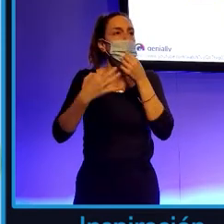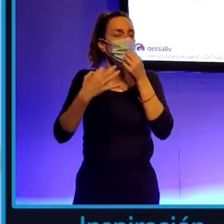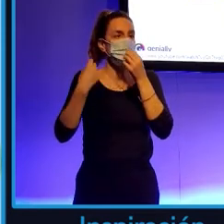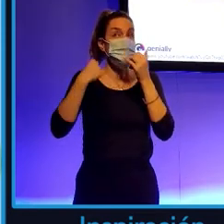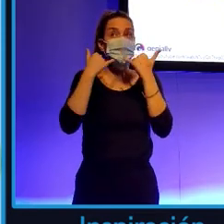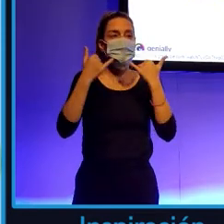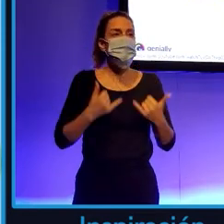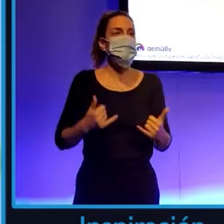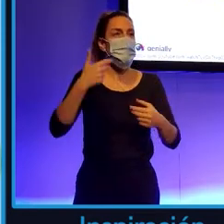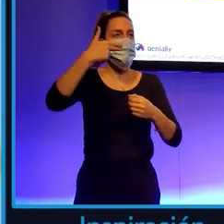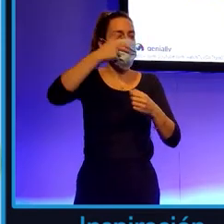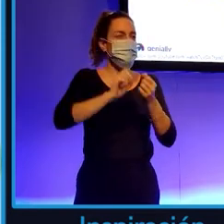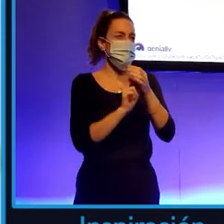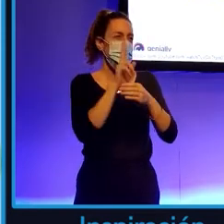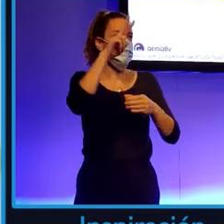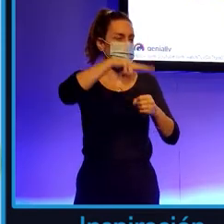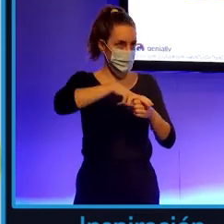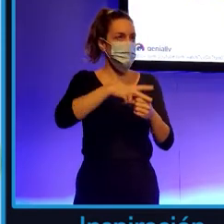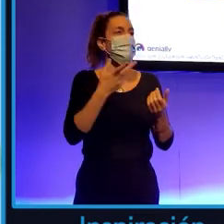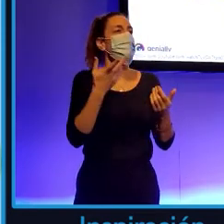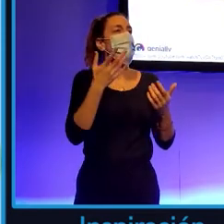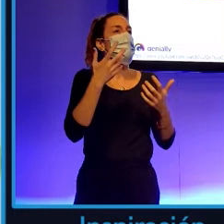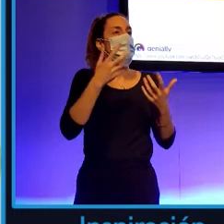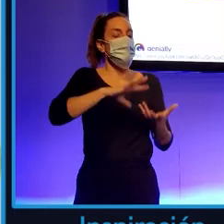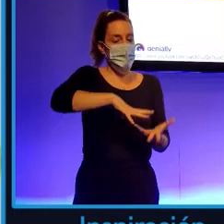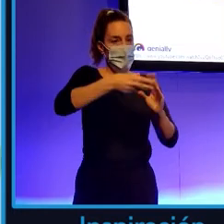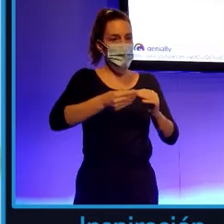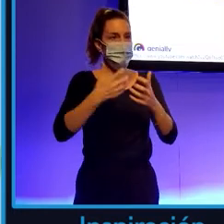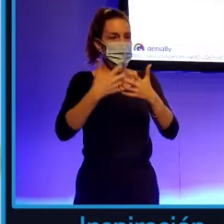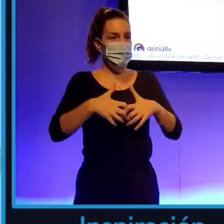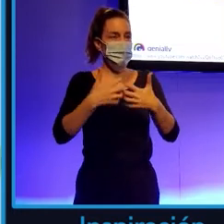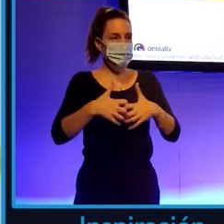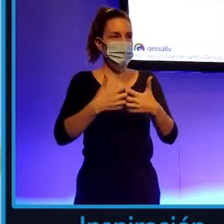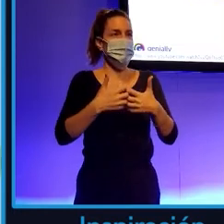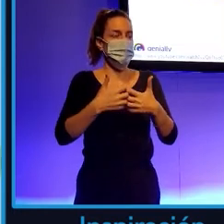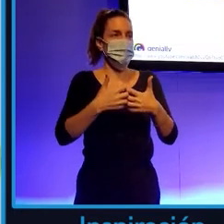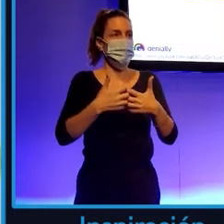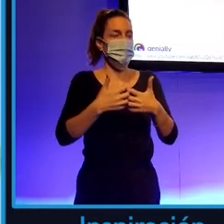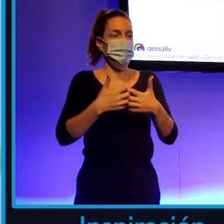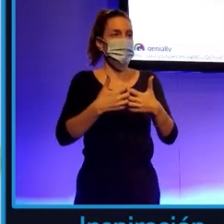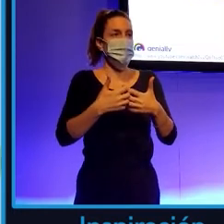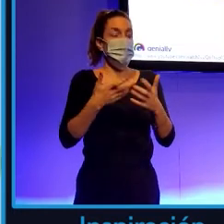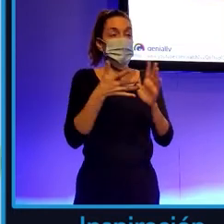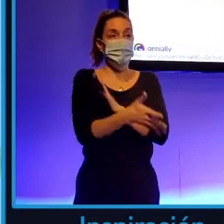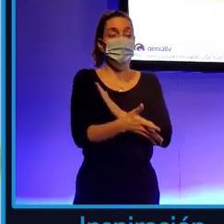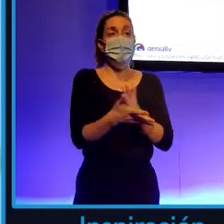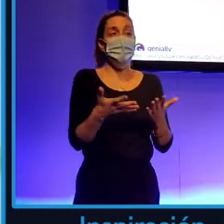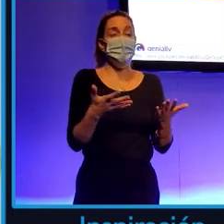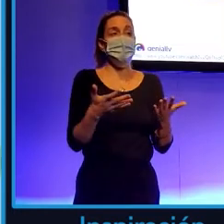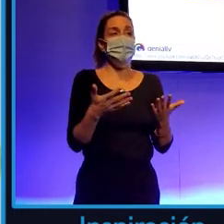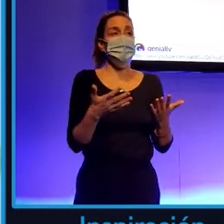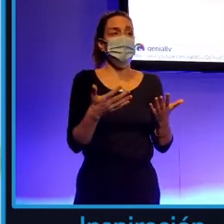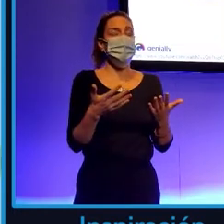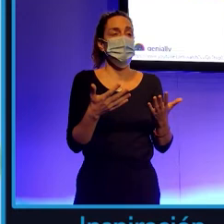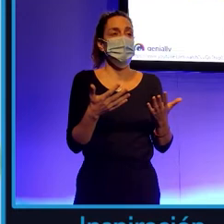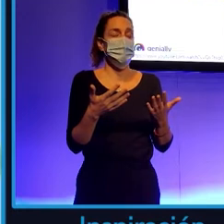del petróleo la mecanización todo esto era necesario que ustedes los que